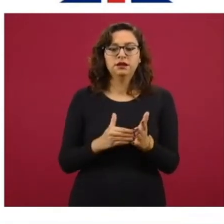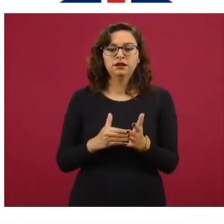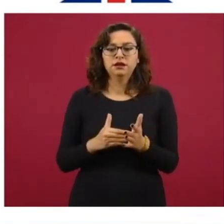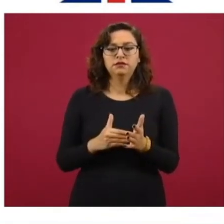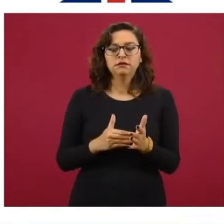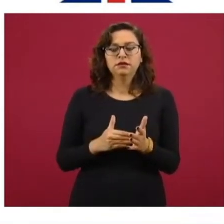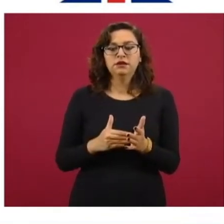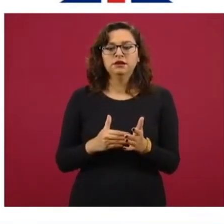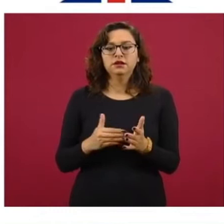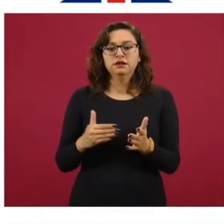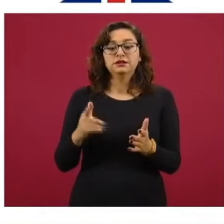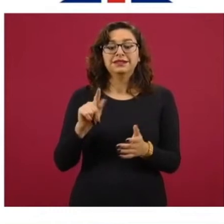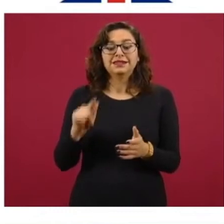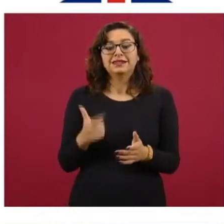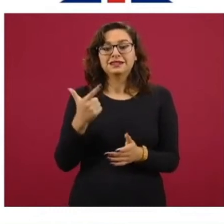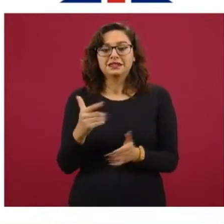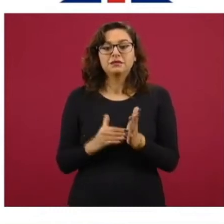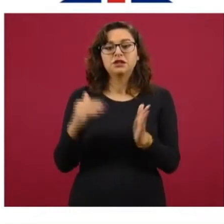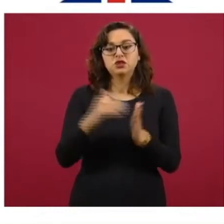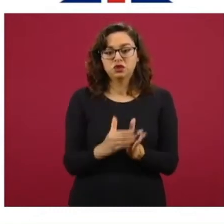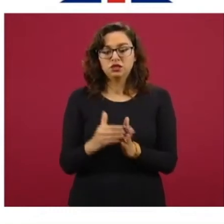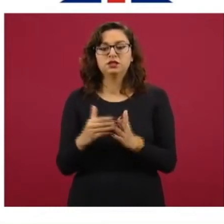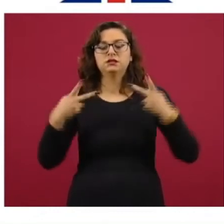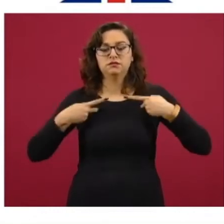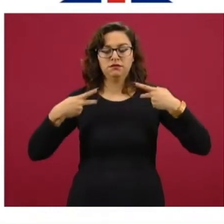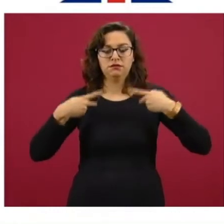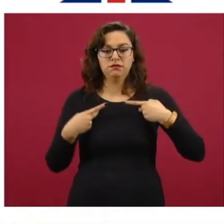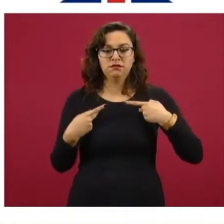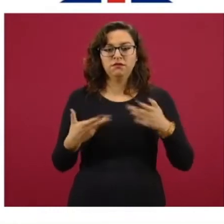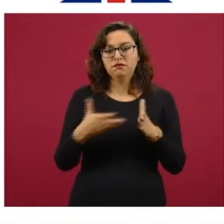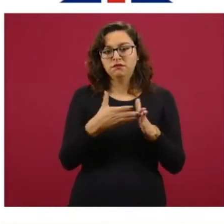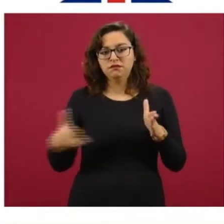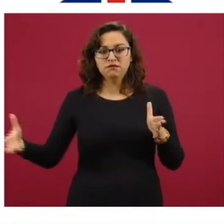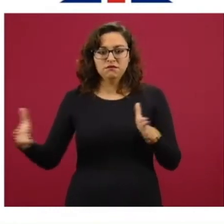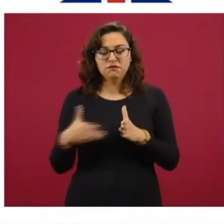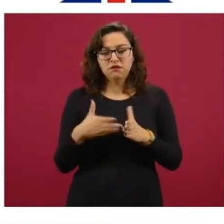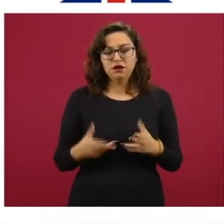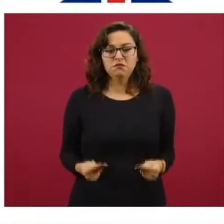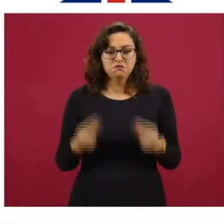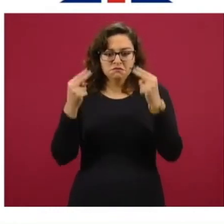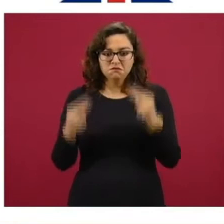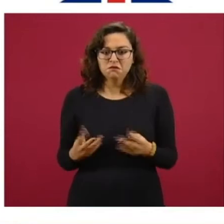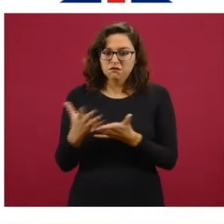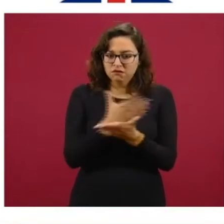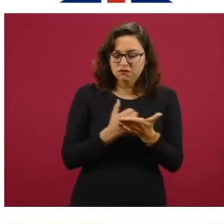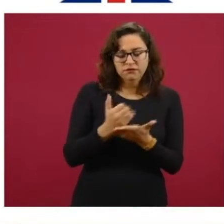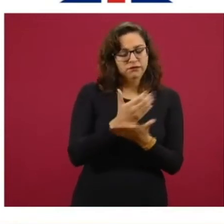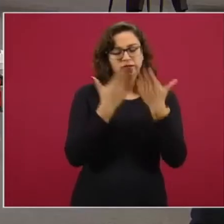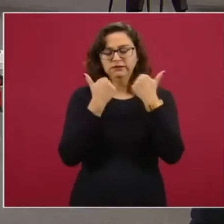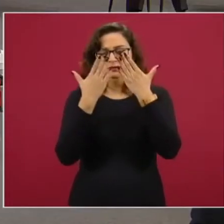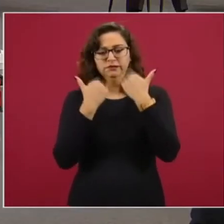marzo y agosto del 21. Como ustedes saben, esta vacuna no tiene fines de lucro, vamos también en tiempo y forma. Esta